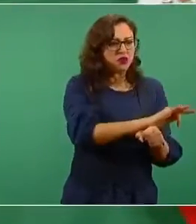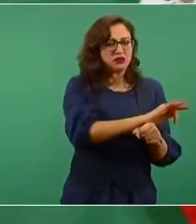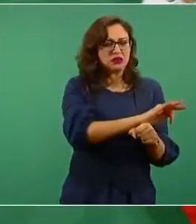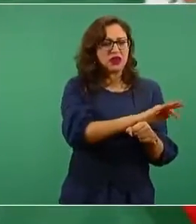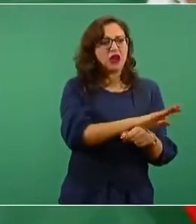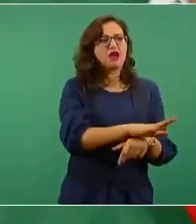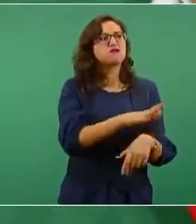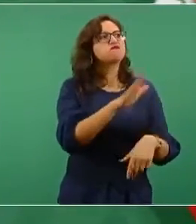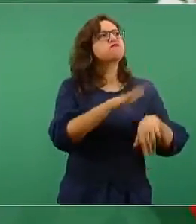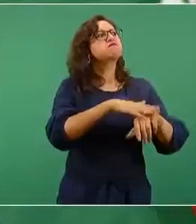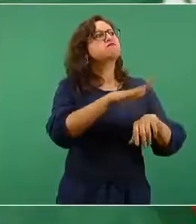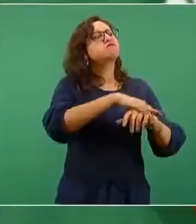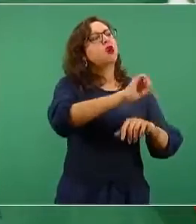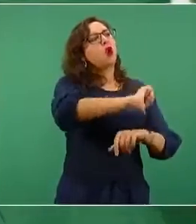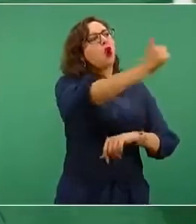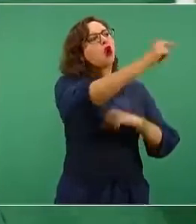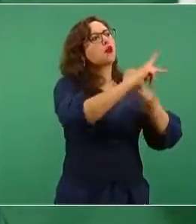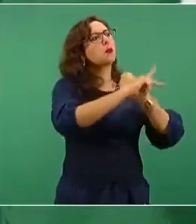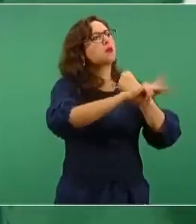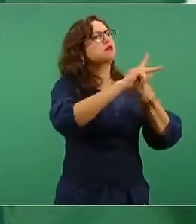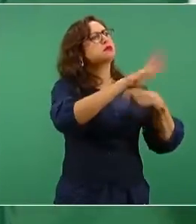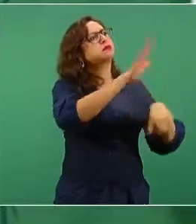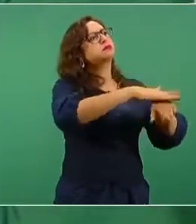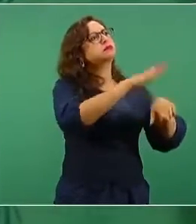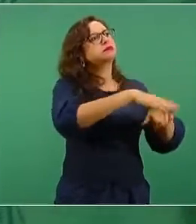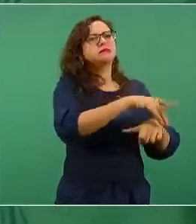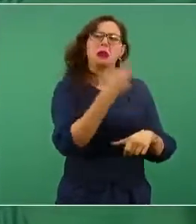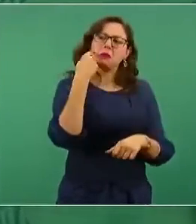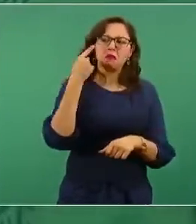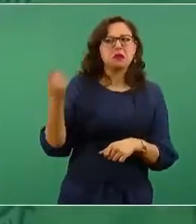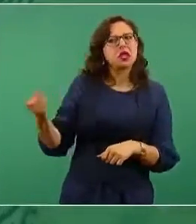extranjero que presione